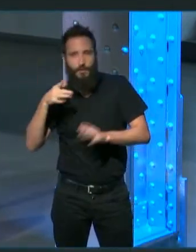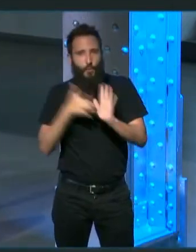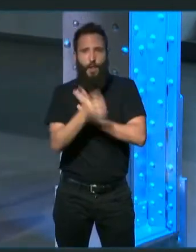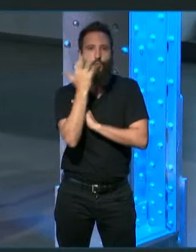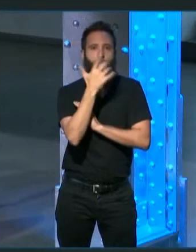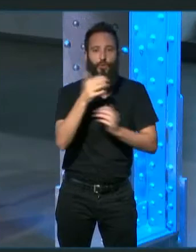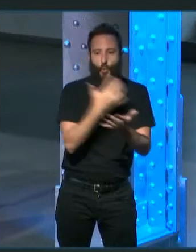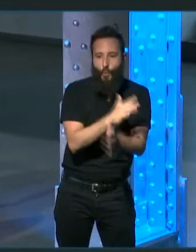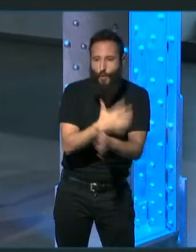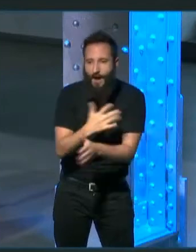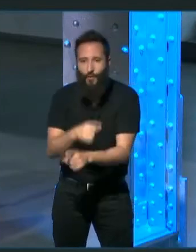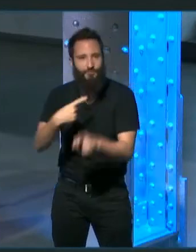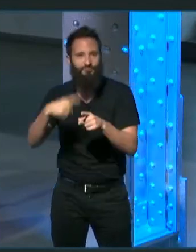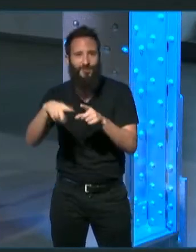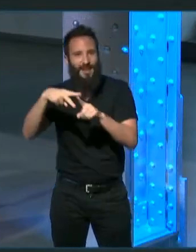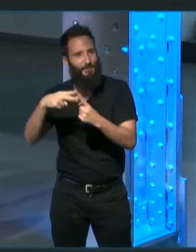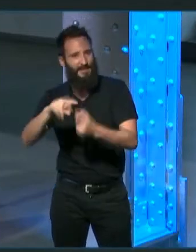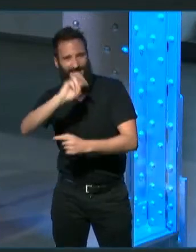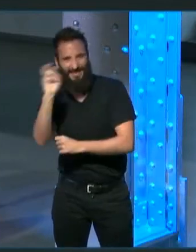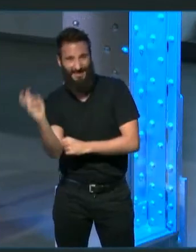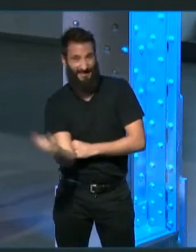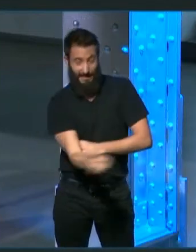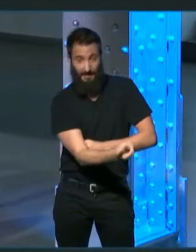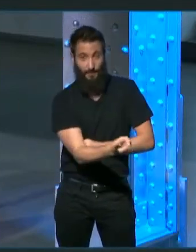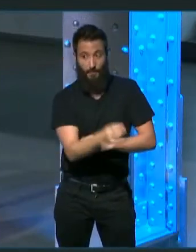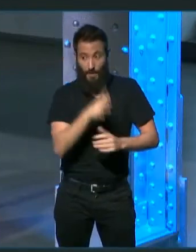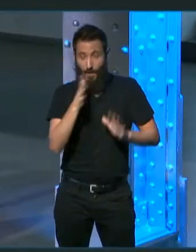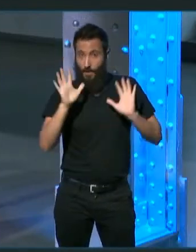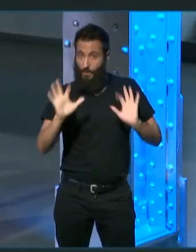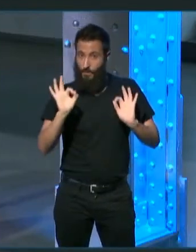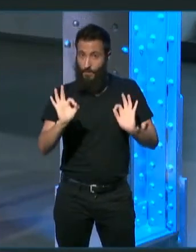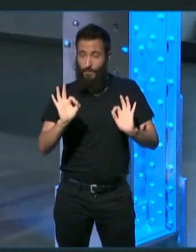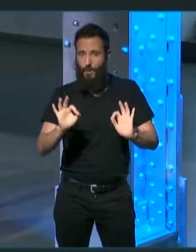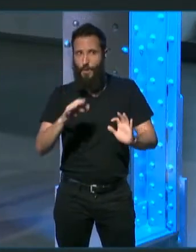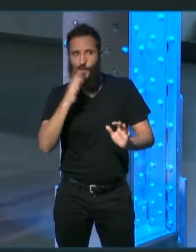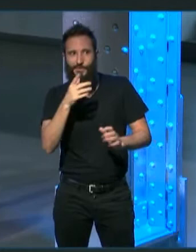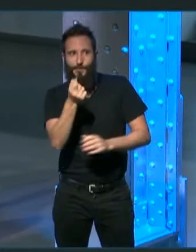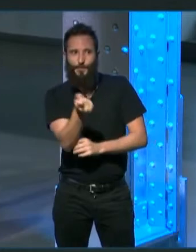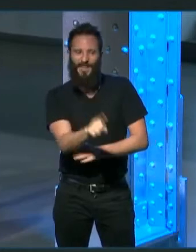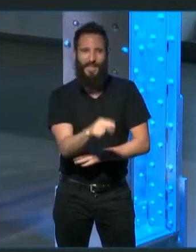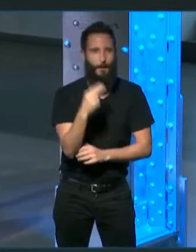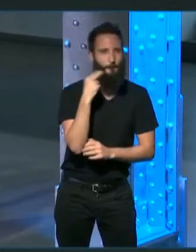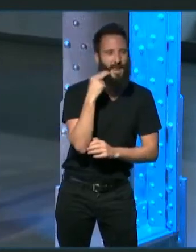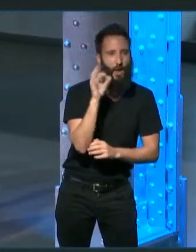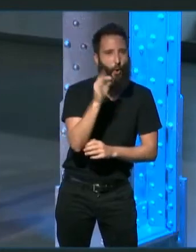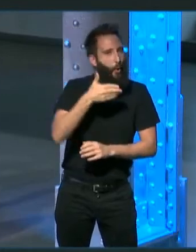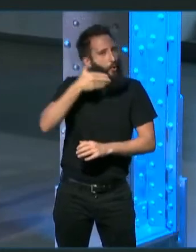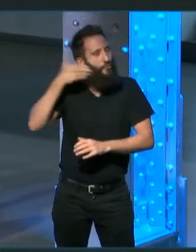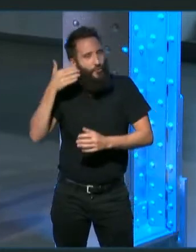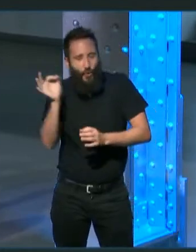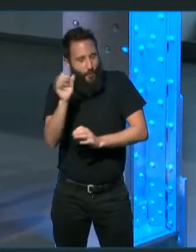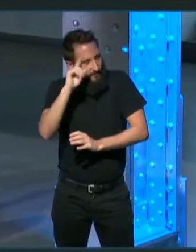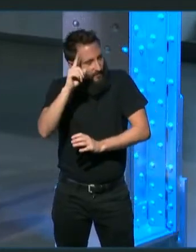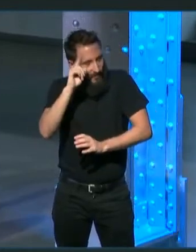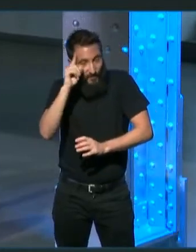tú los llamas, etcétera, etcétera. Y a pesar de esa especie, no sé si de miedo, de insatisfacción, de qué, luego